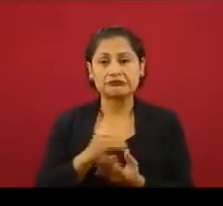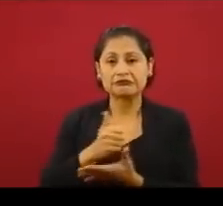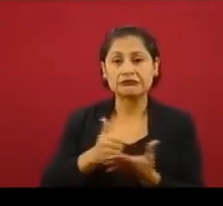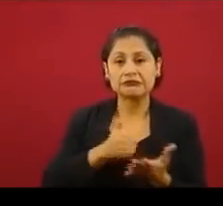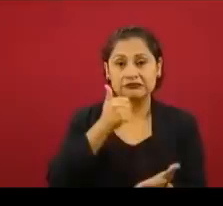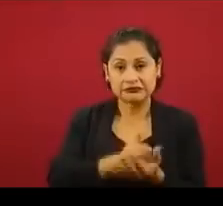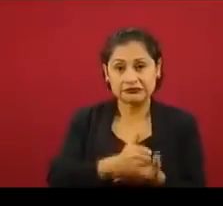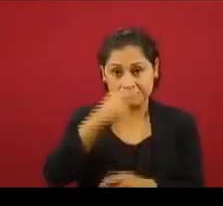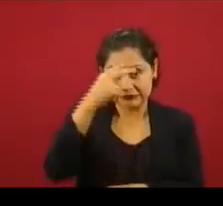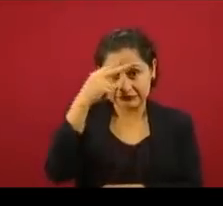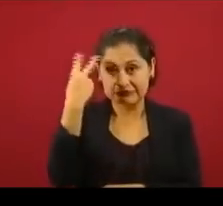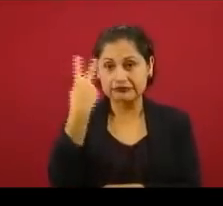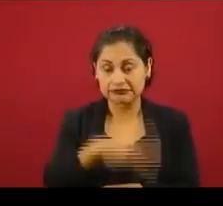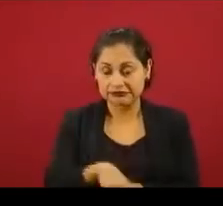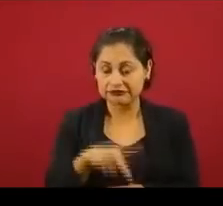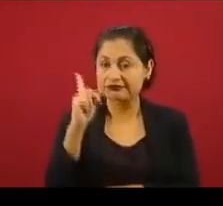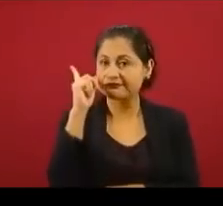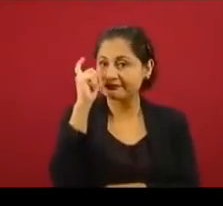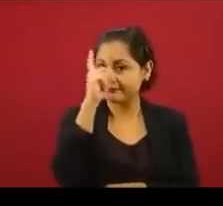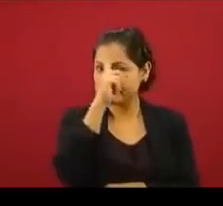y